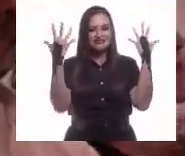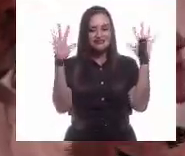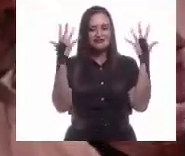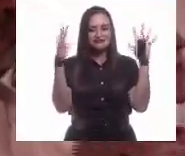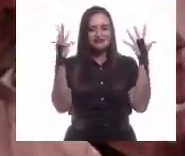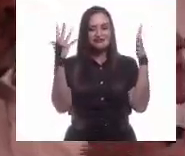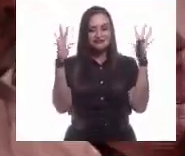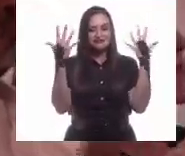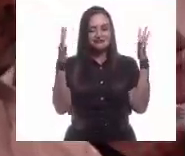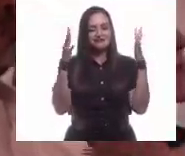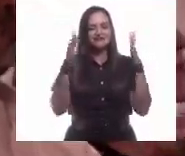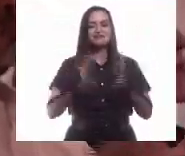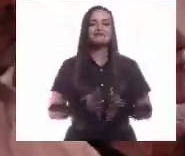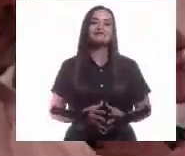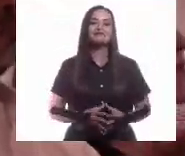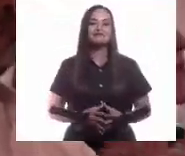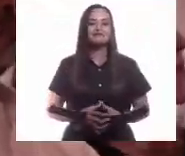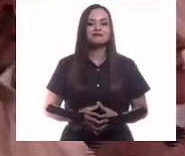Gracias, Pepe.